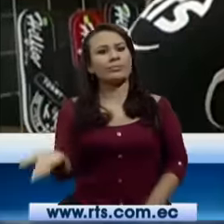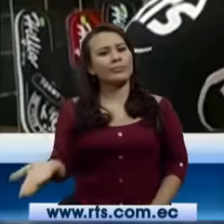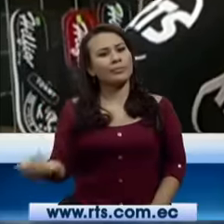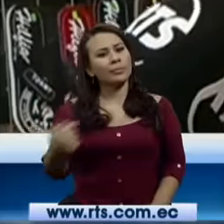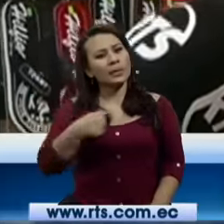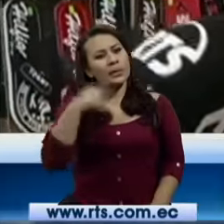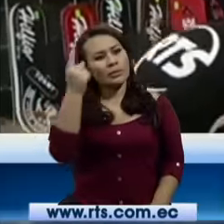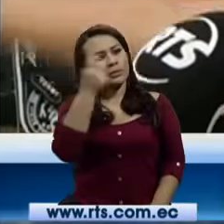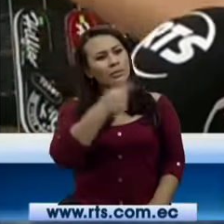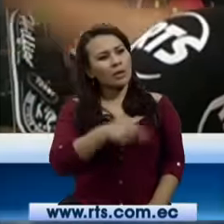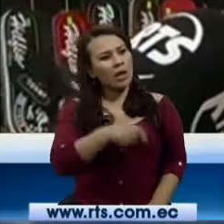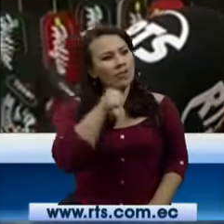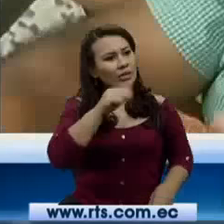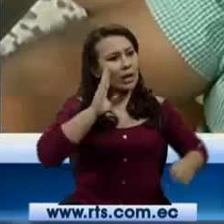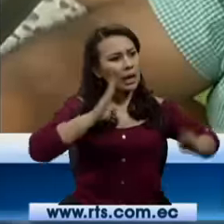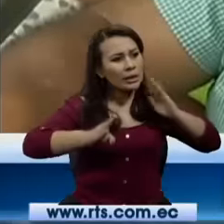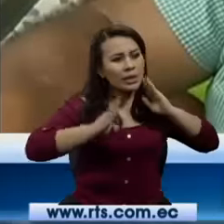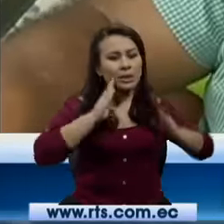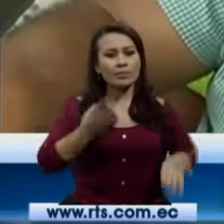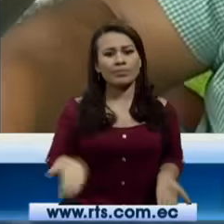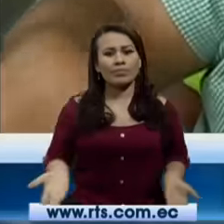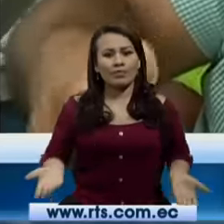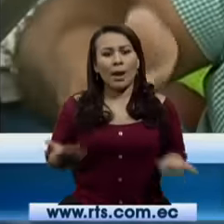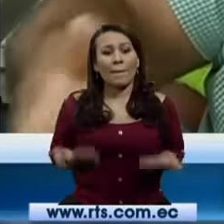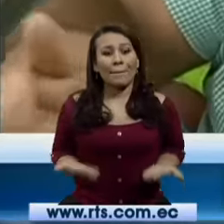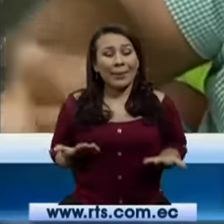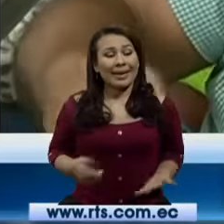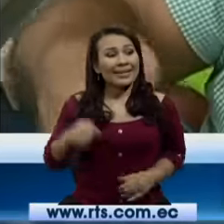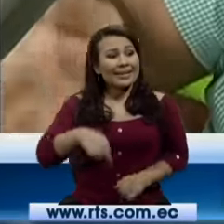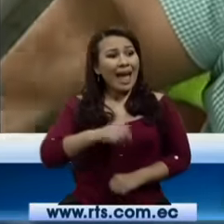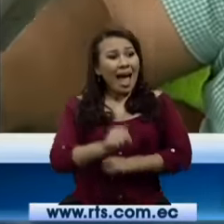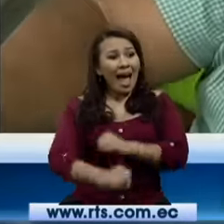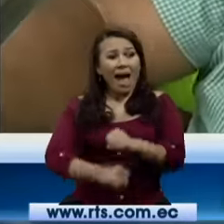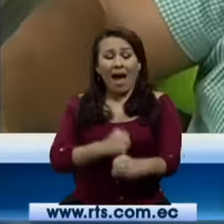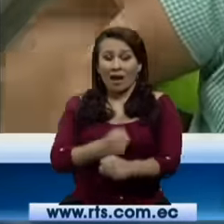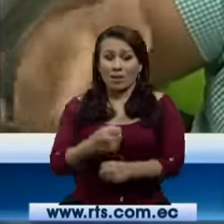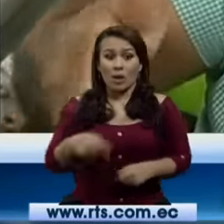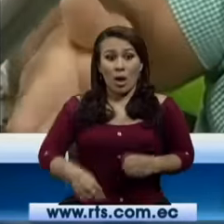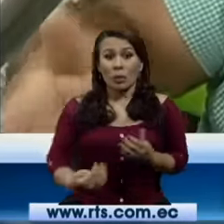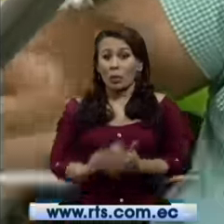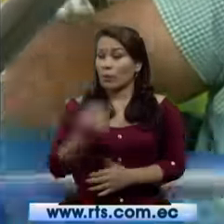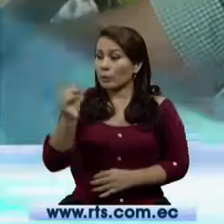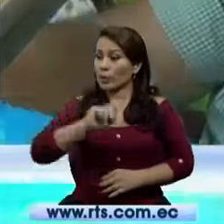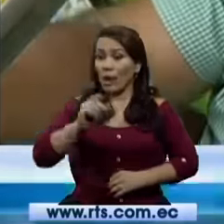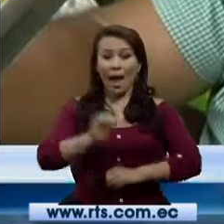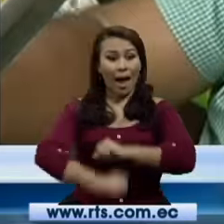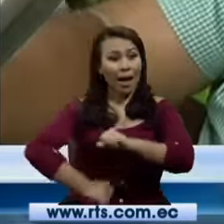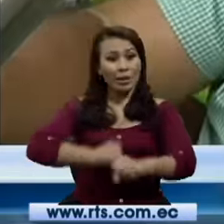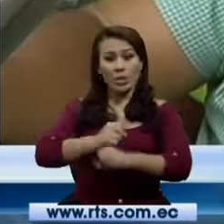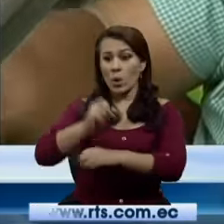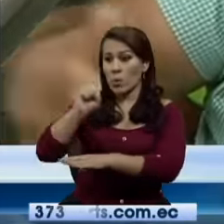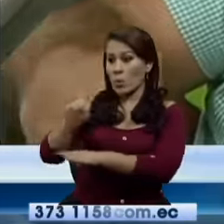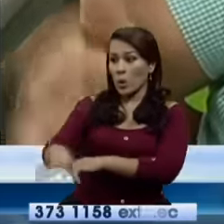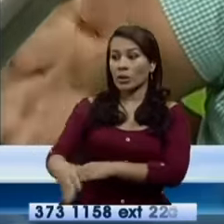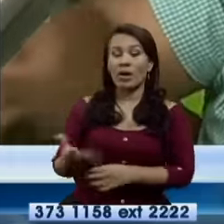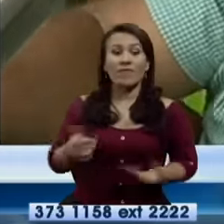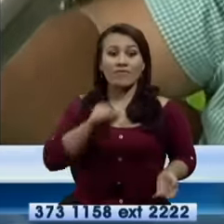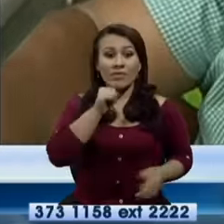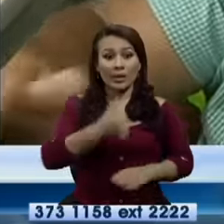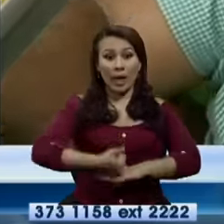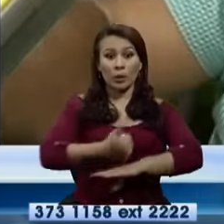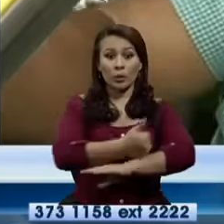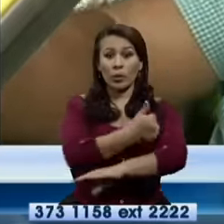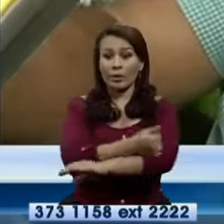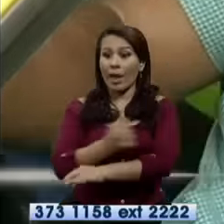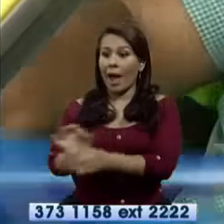eso se suben así como que est fuera demasiado pésimo ya tiene años no es recién tiene año votado y no hay una autoridad quien haga algo